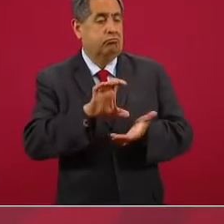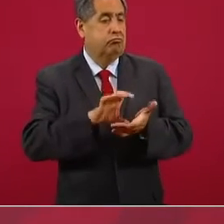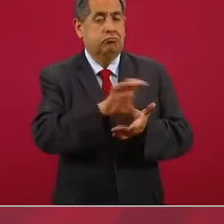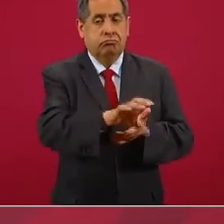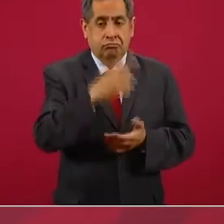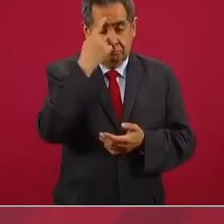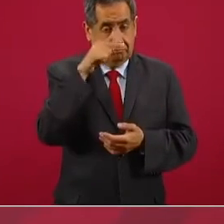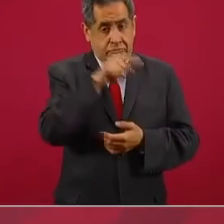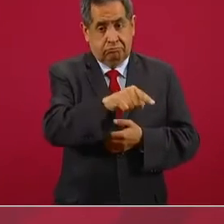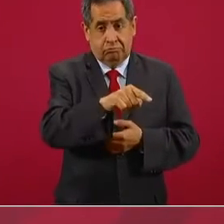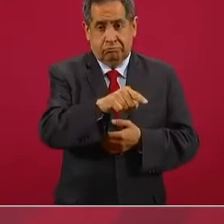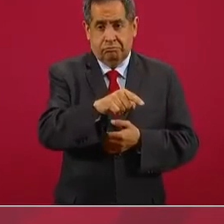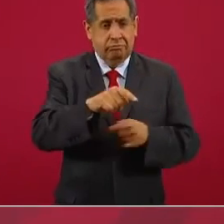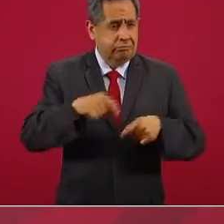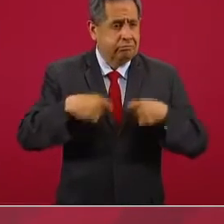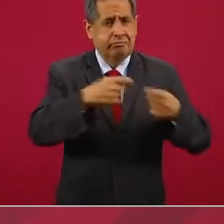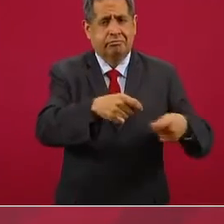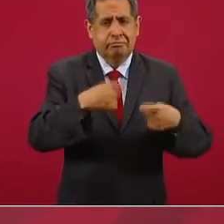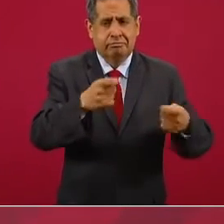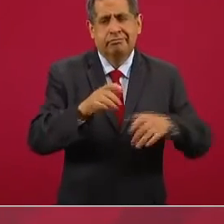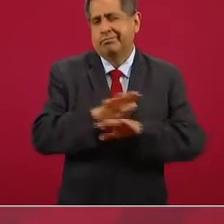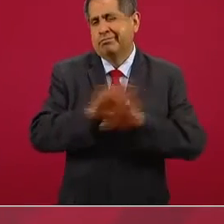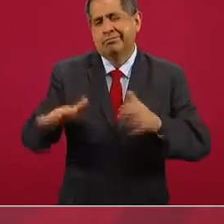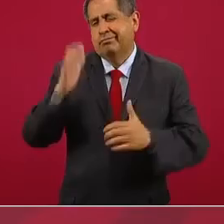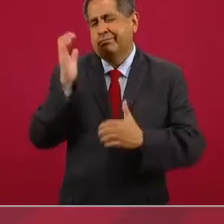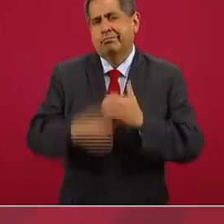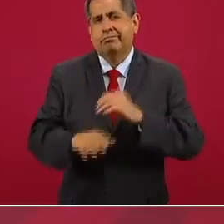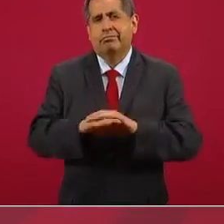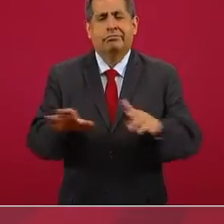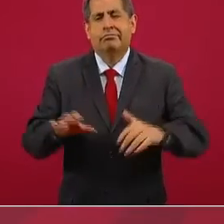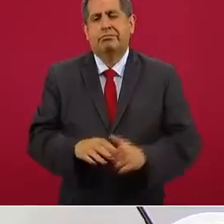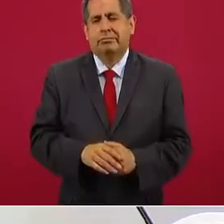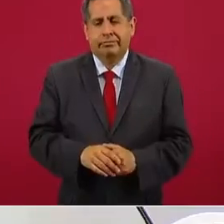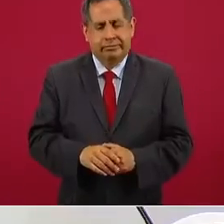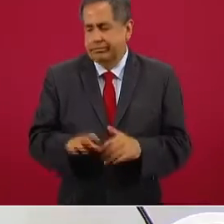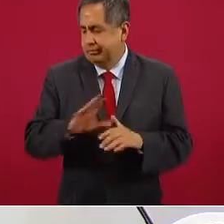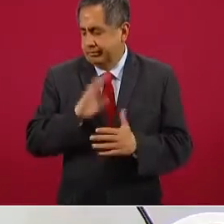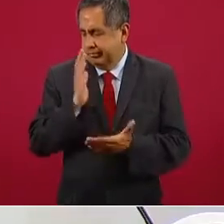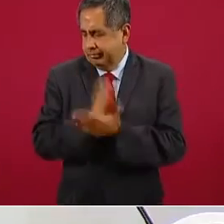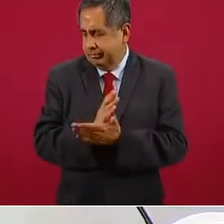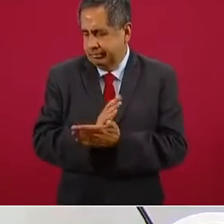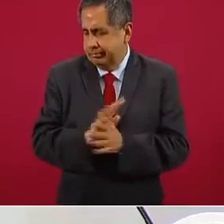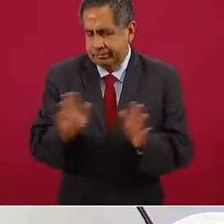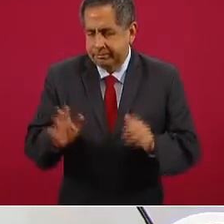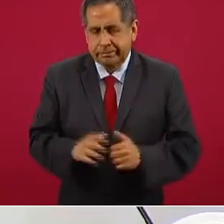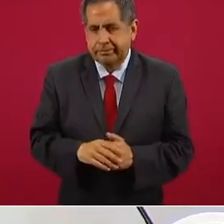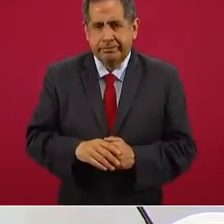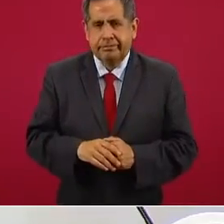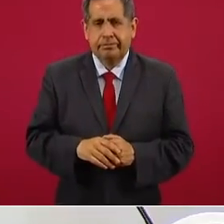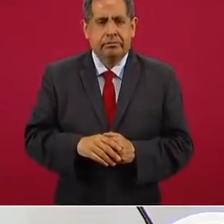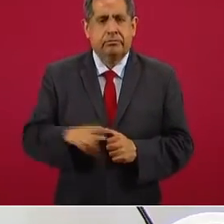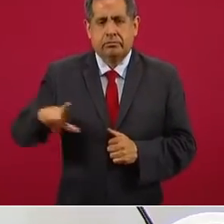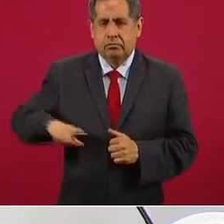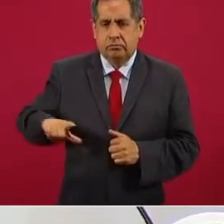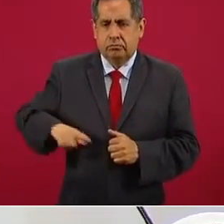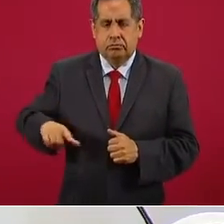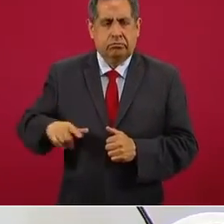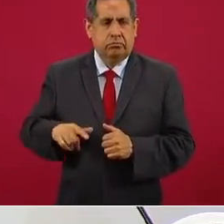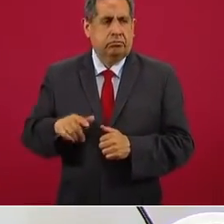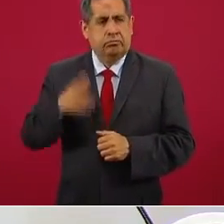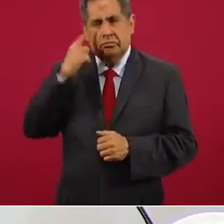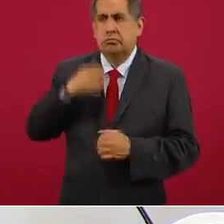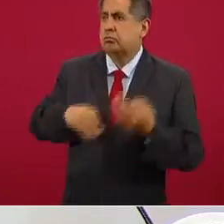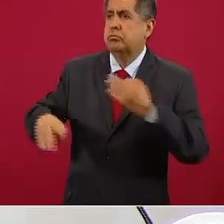público. Eso ya se terminó. Una cosa es el gobierno, que es de